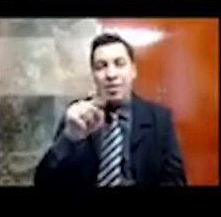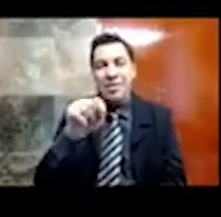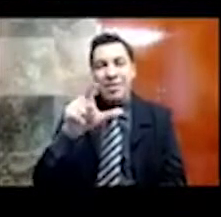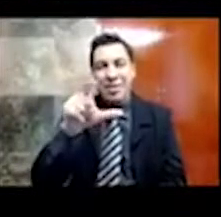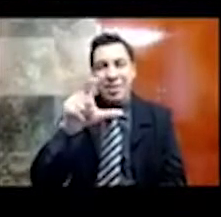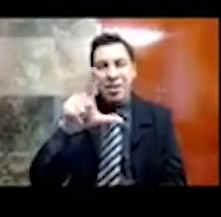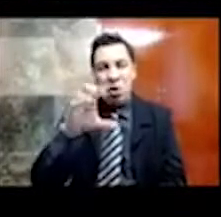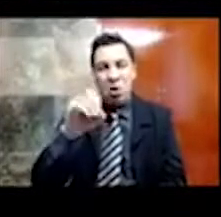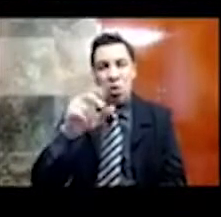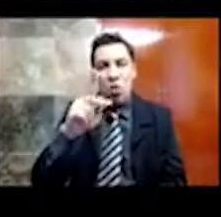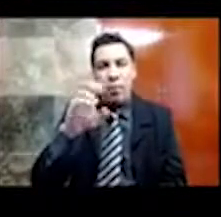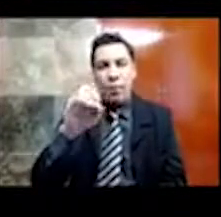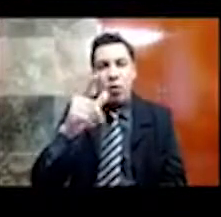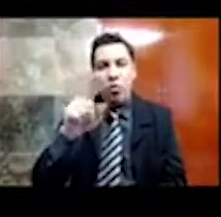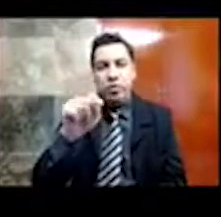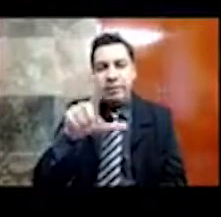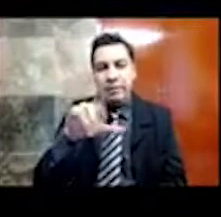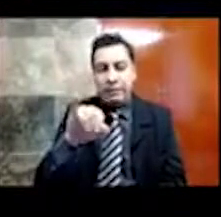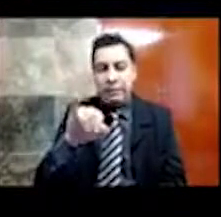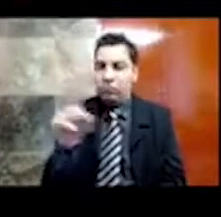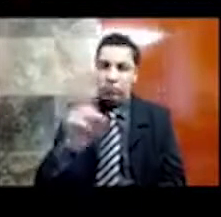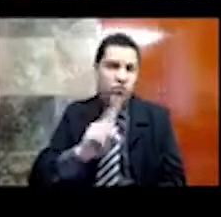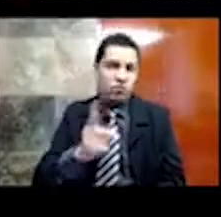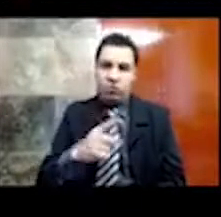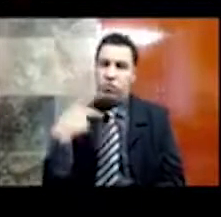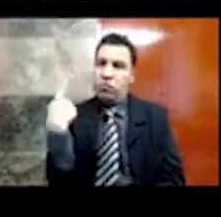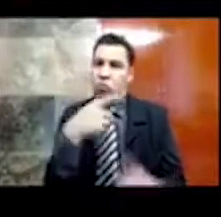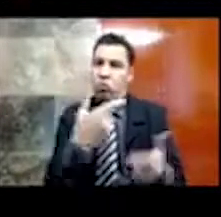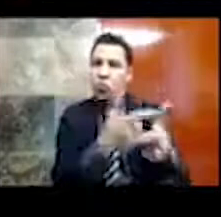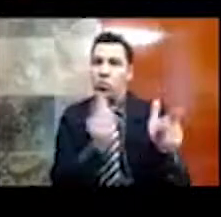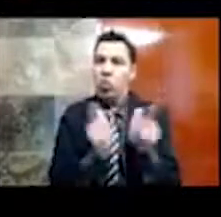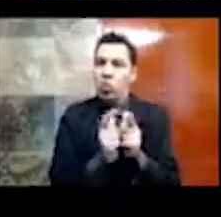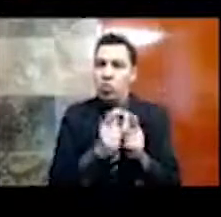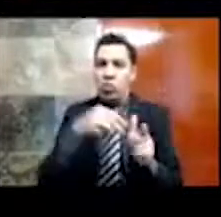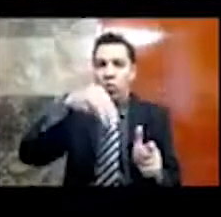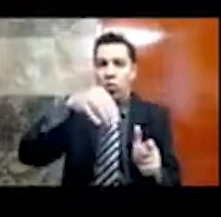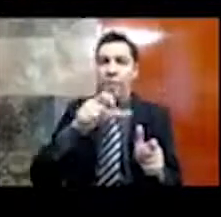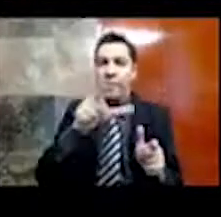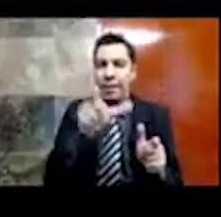que sigue, para que nos vayamos rapidito, la que sigue, por favor.